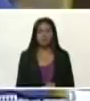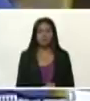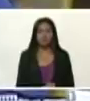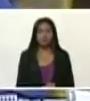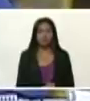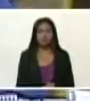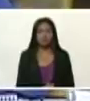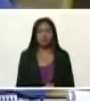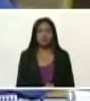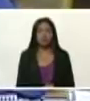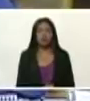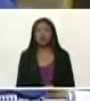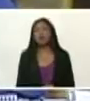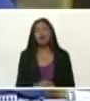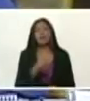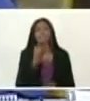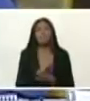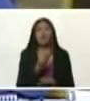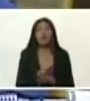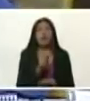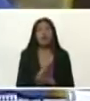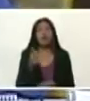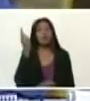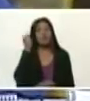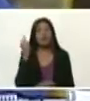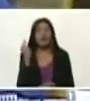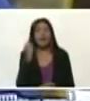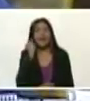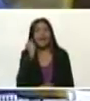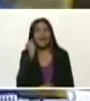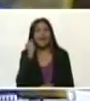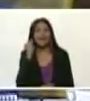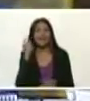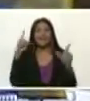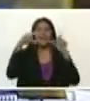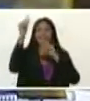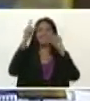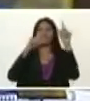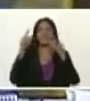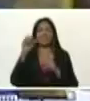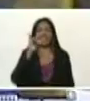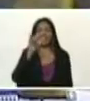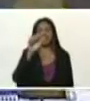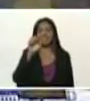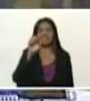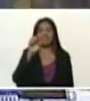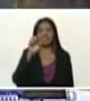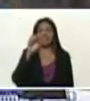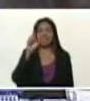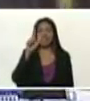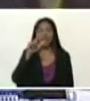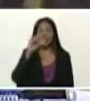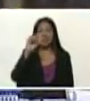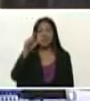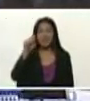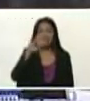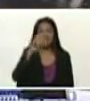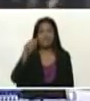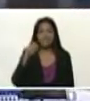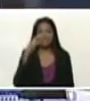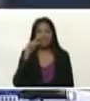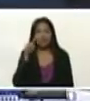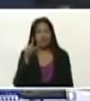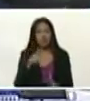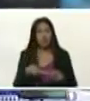Monaga la gobernadora estrella, una estrella de la canción y de la televisión, Yelitza Santaella. Allá está en Punta de